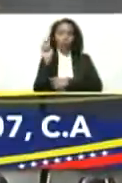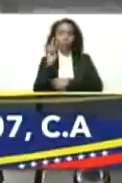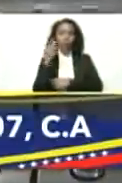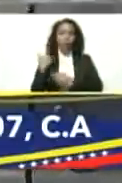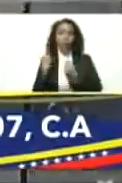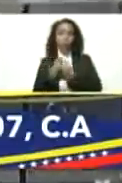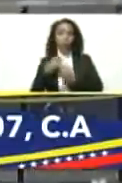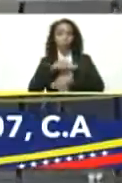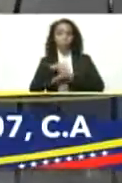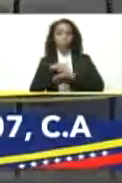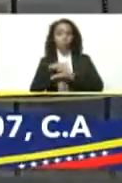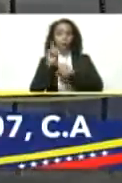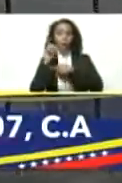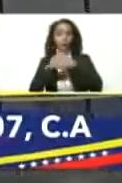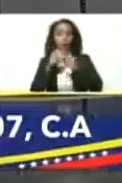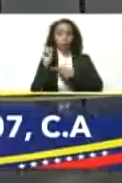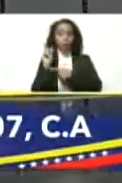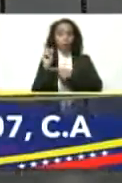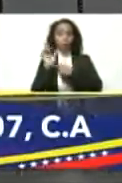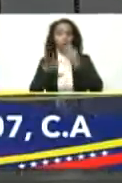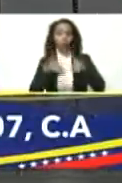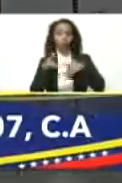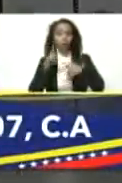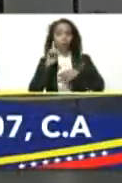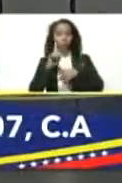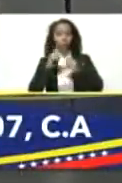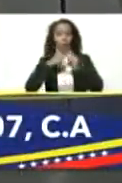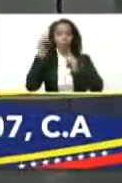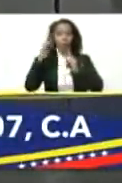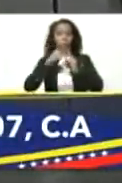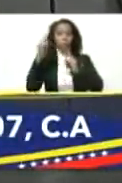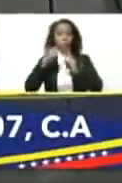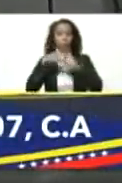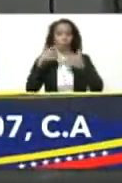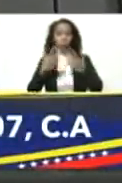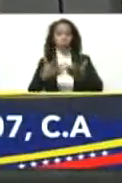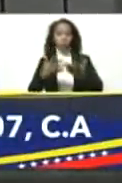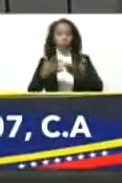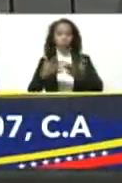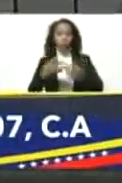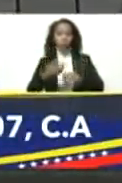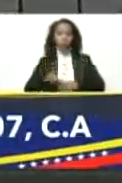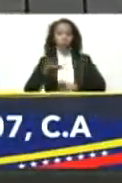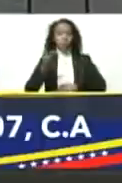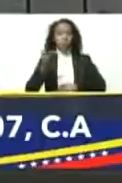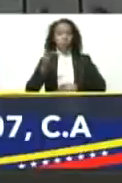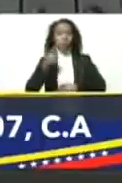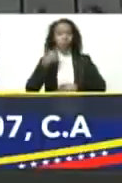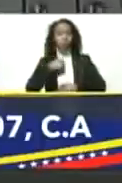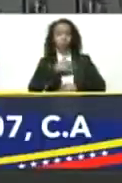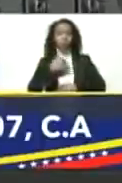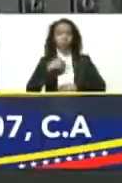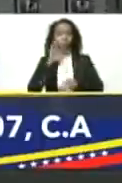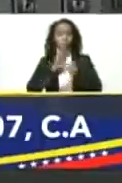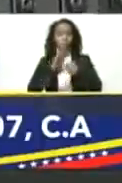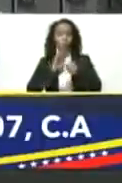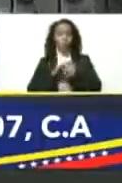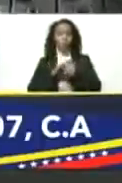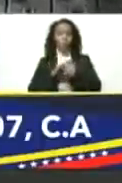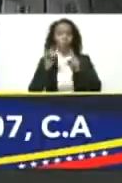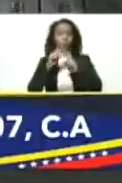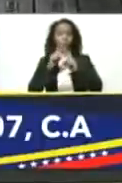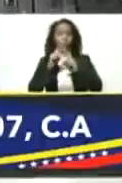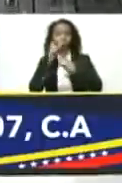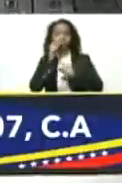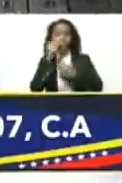Delis Álvarez, haciendo este lanzamiento de una plataforma que será de gran utilidad, y para ello quiero darle la palabra al compañero Ernesto